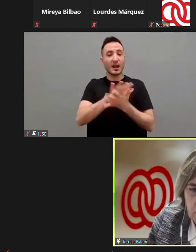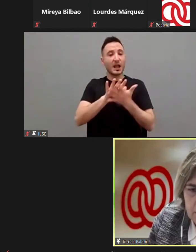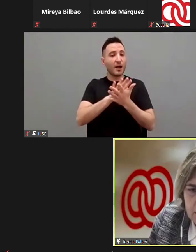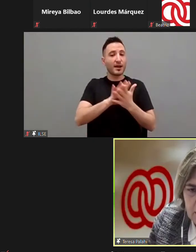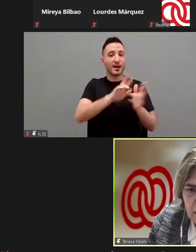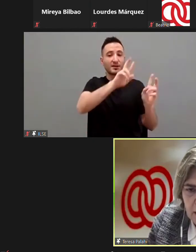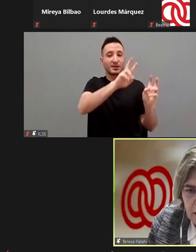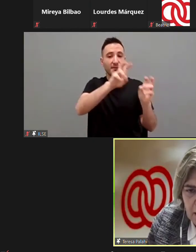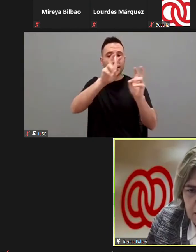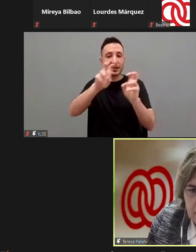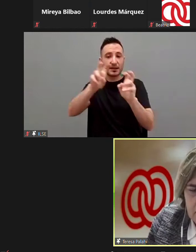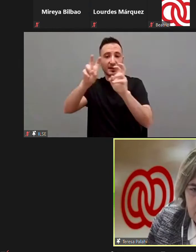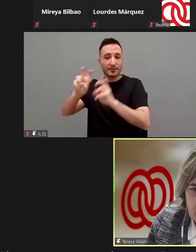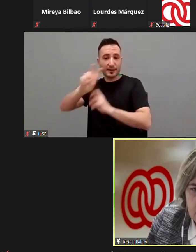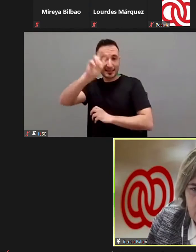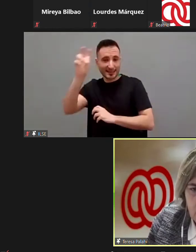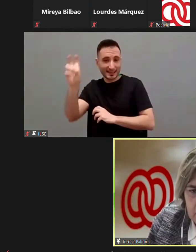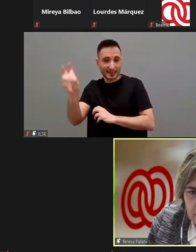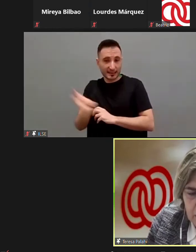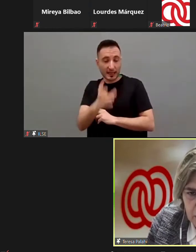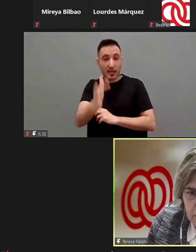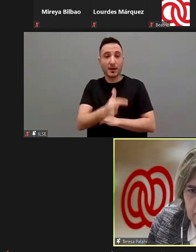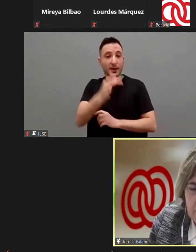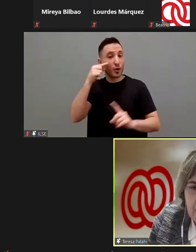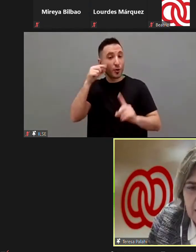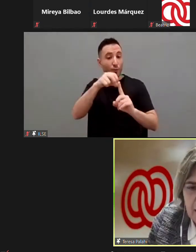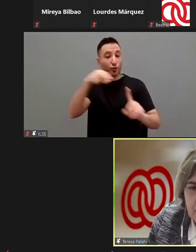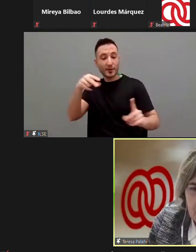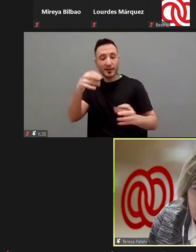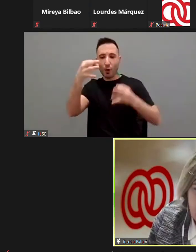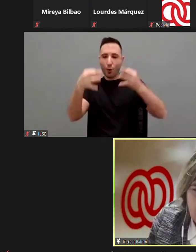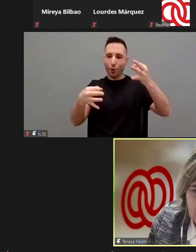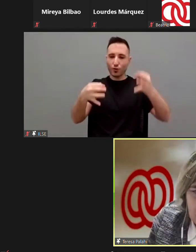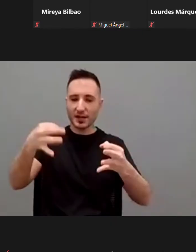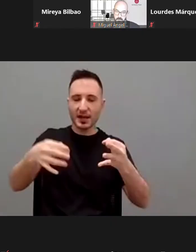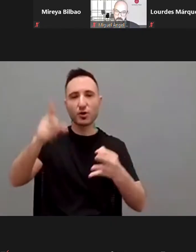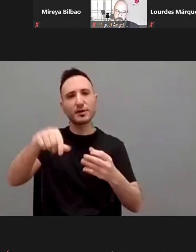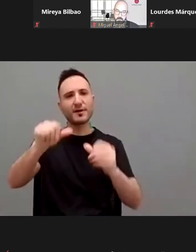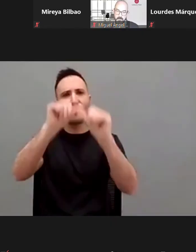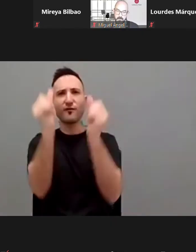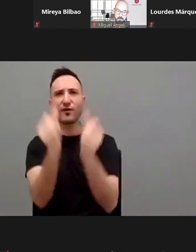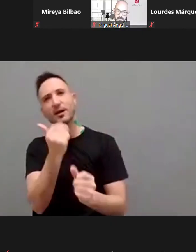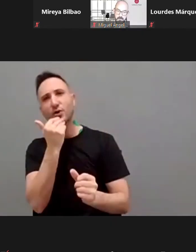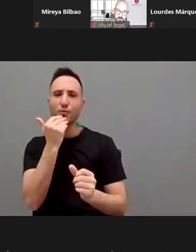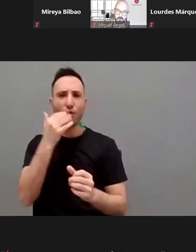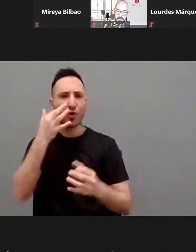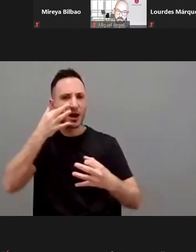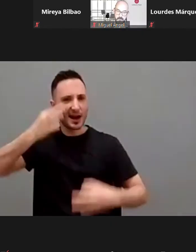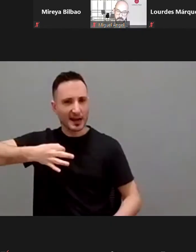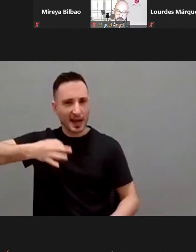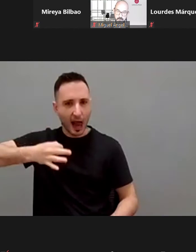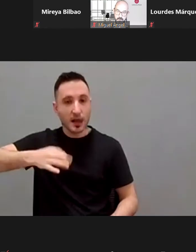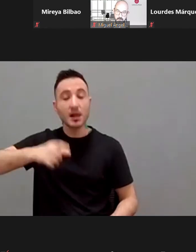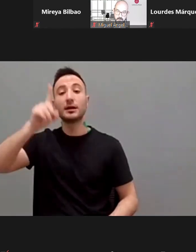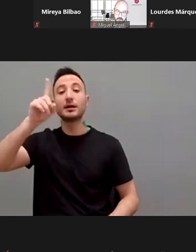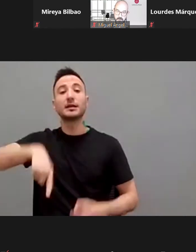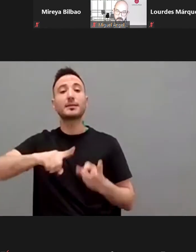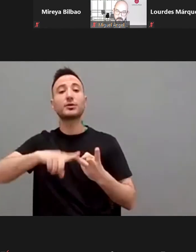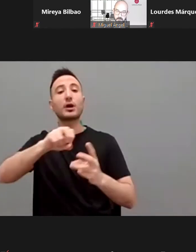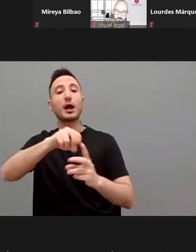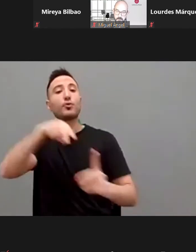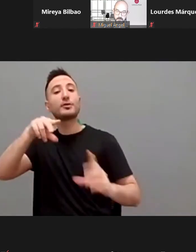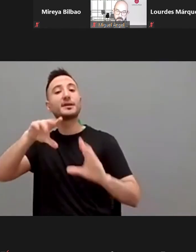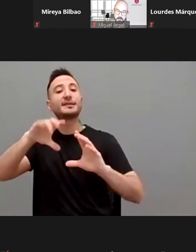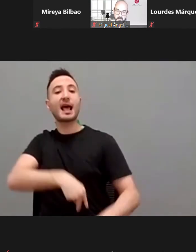punto de vista jurídico, de una manera práctica y siempre desde una perspectiva